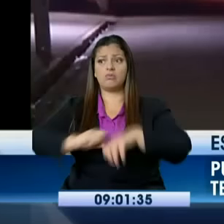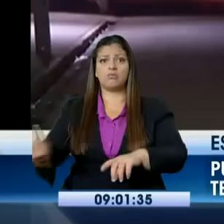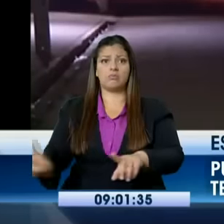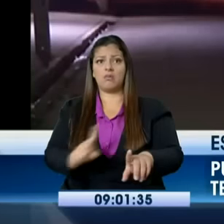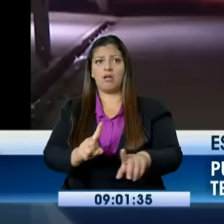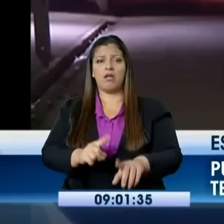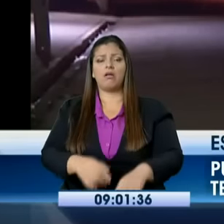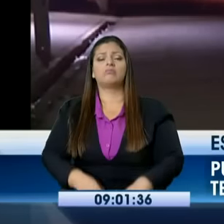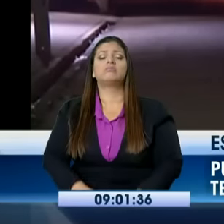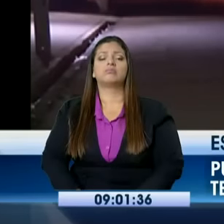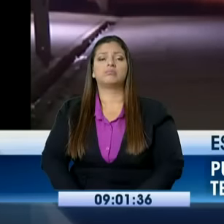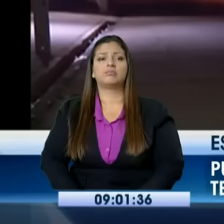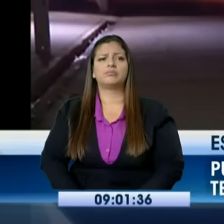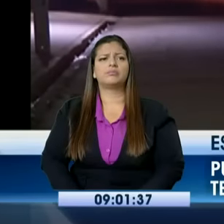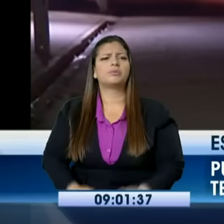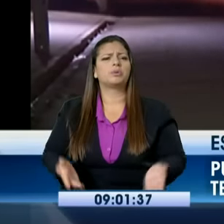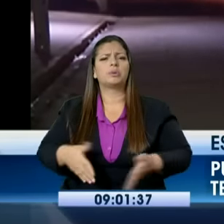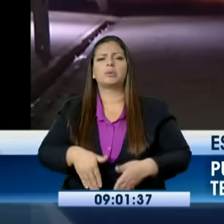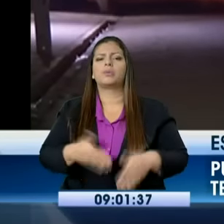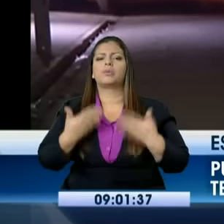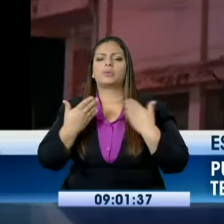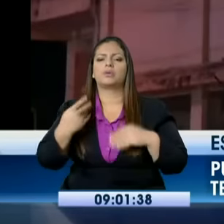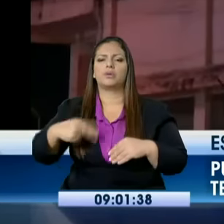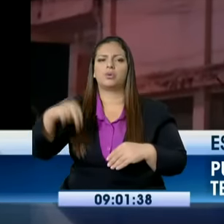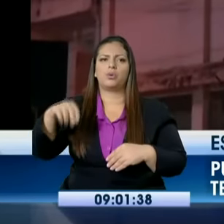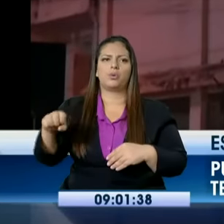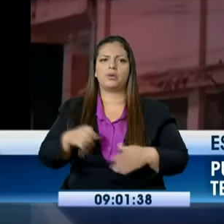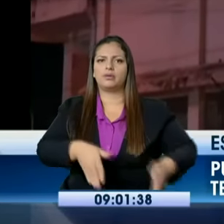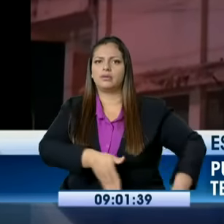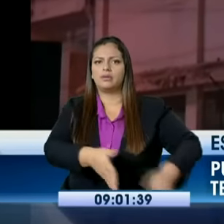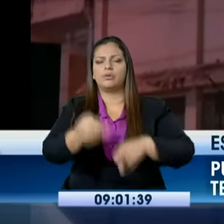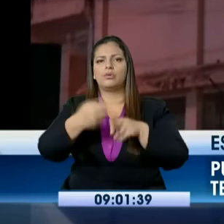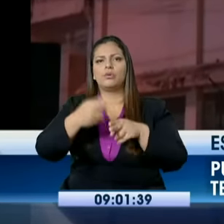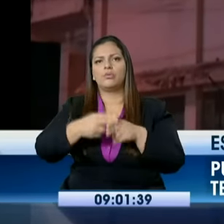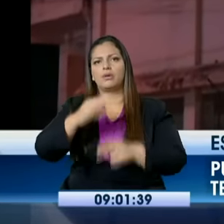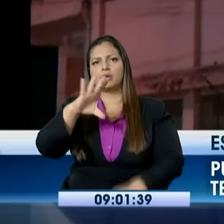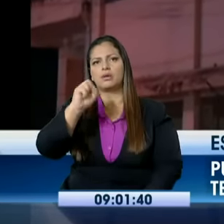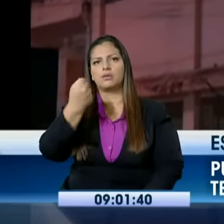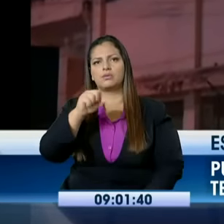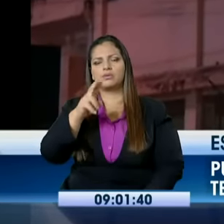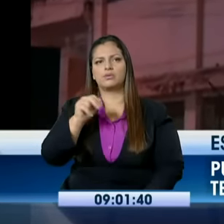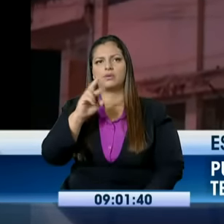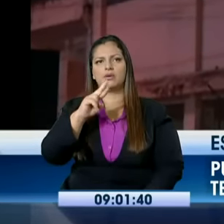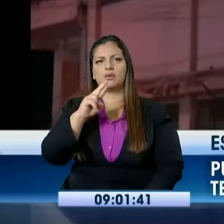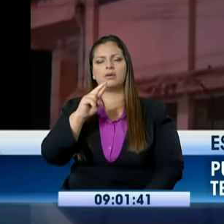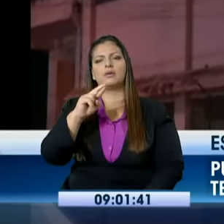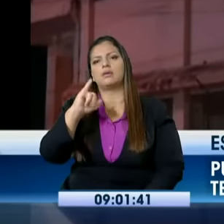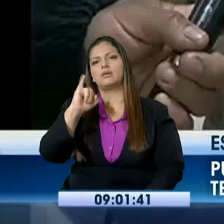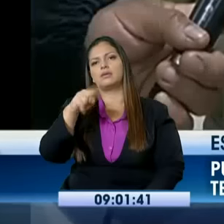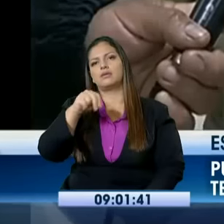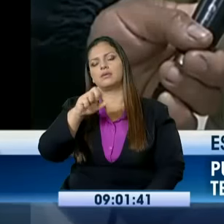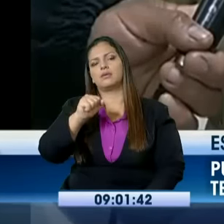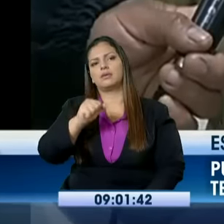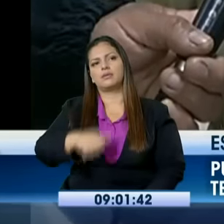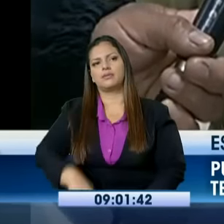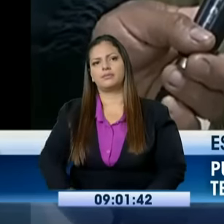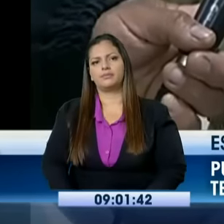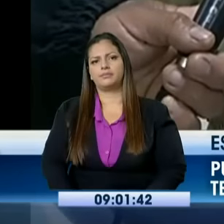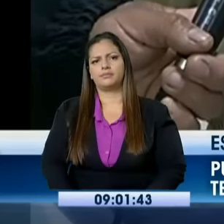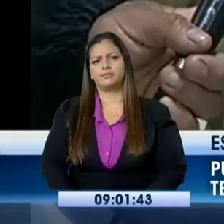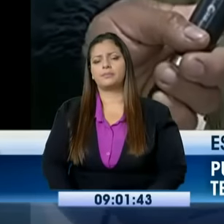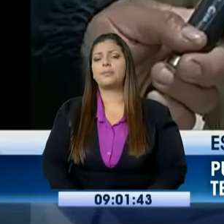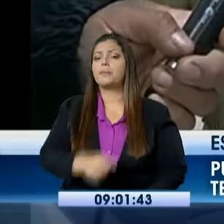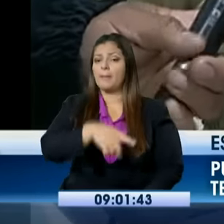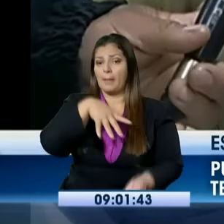ubicado sobre la avenida Casuarina, a la altura del sector de Inmacomsa, en el noroeste de Guayaquil. Él está en la vespertina